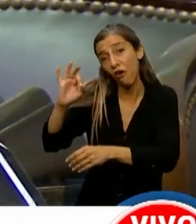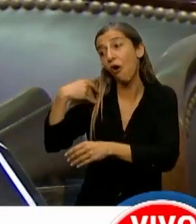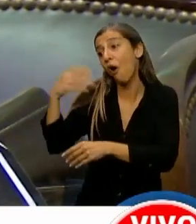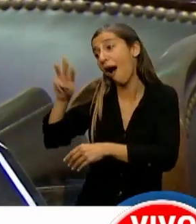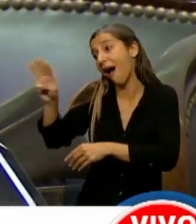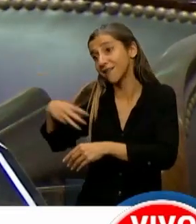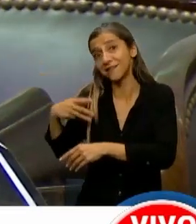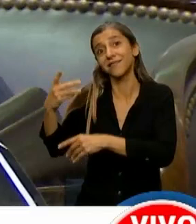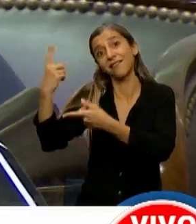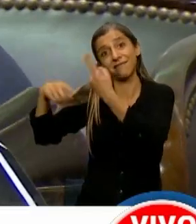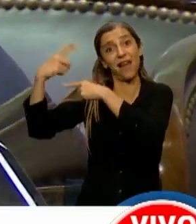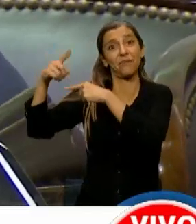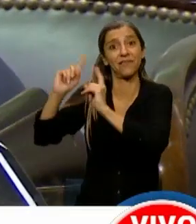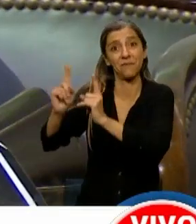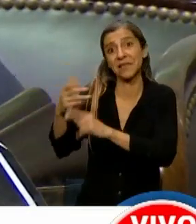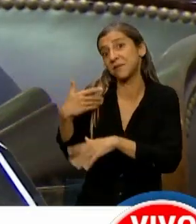jubilación.